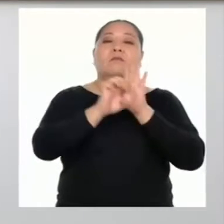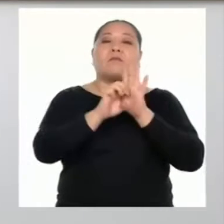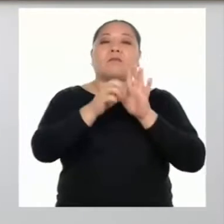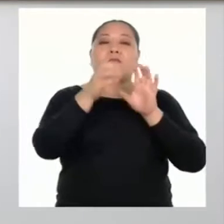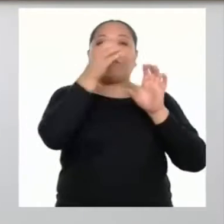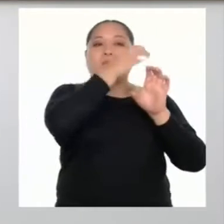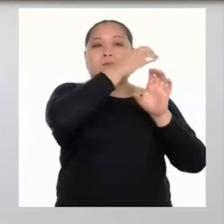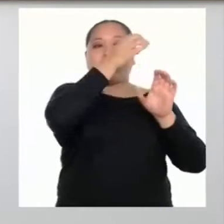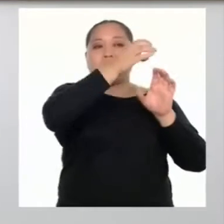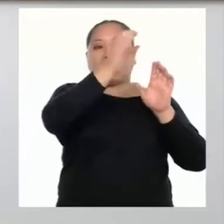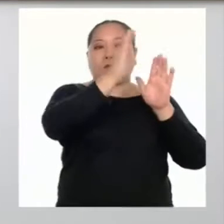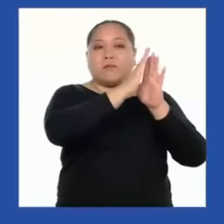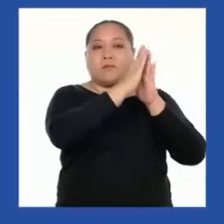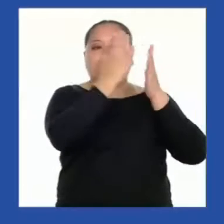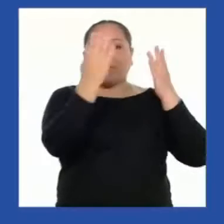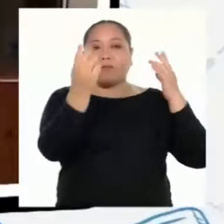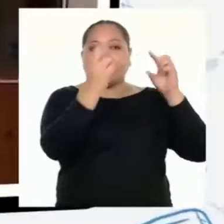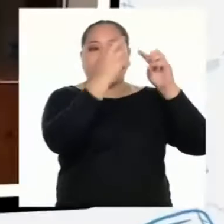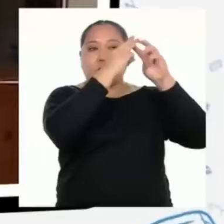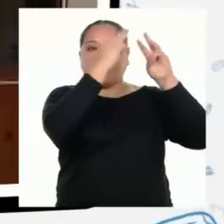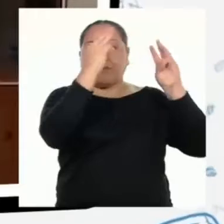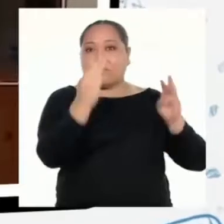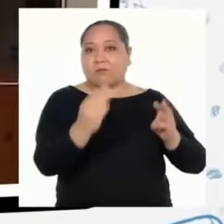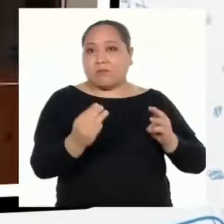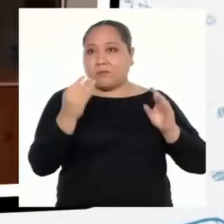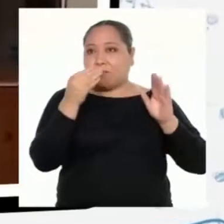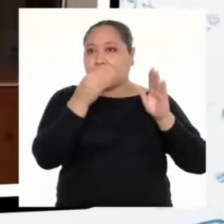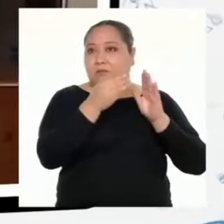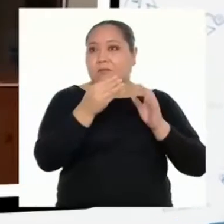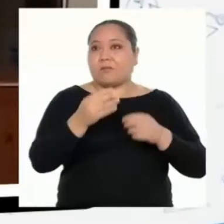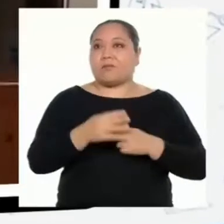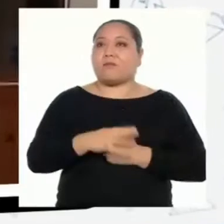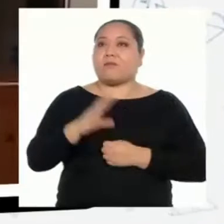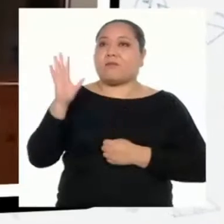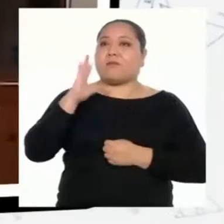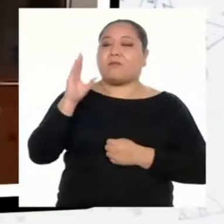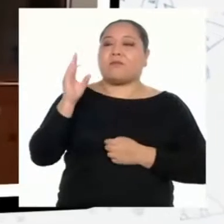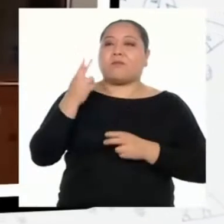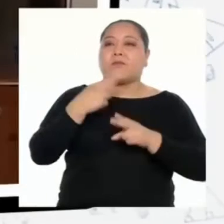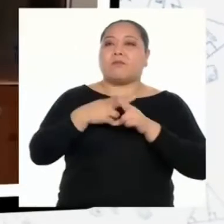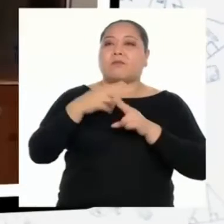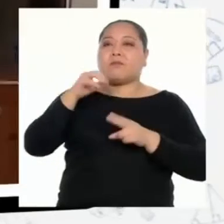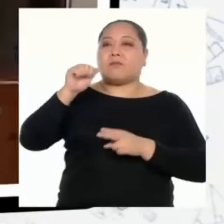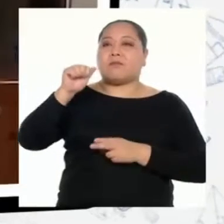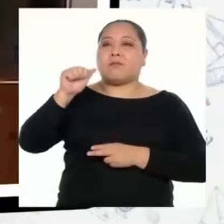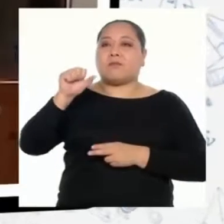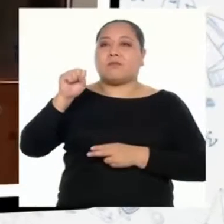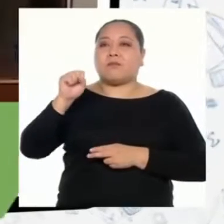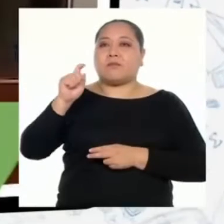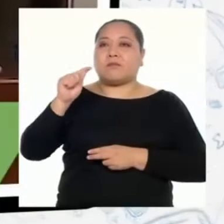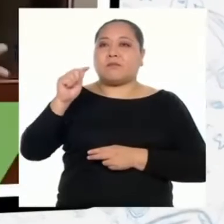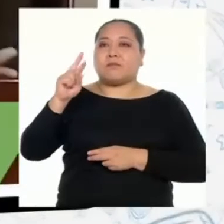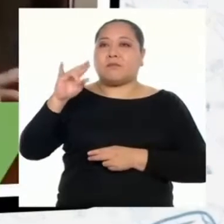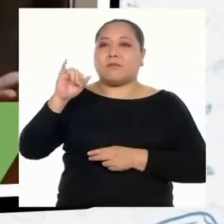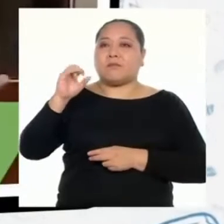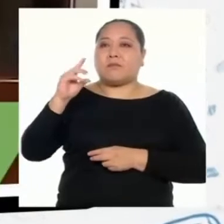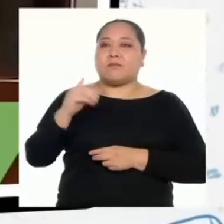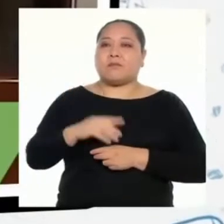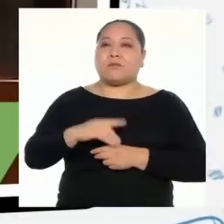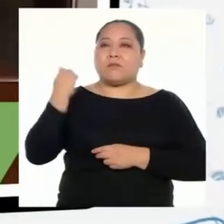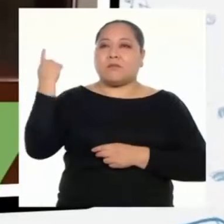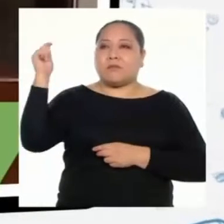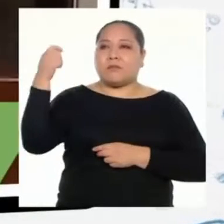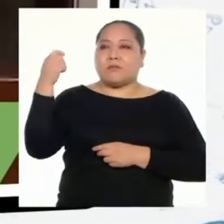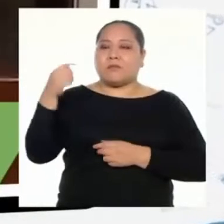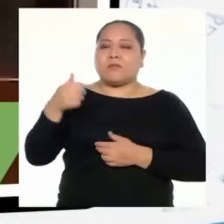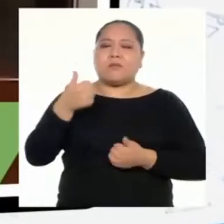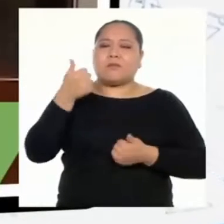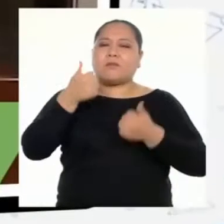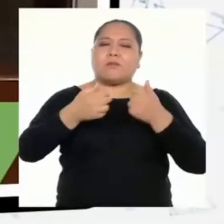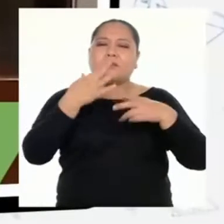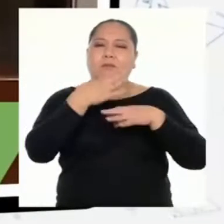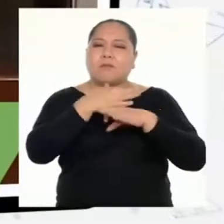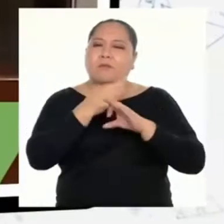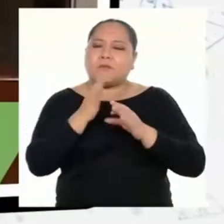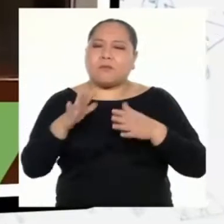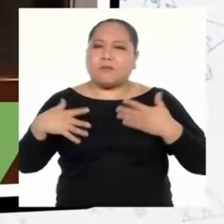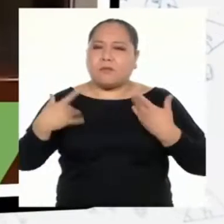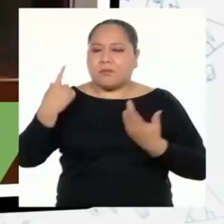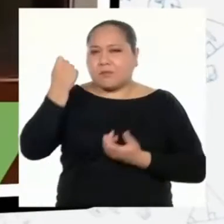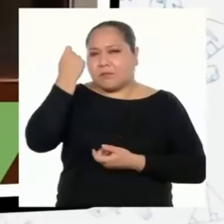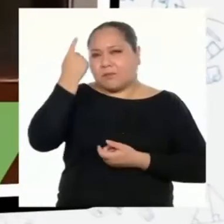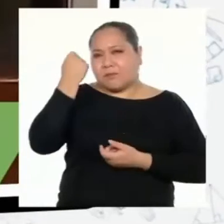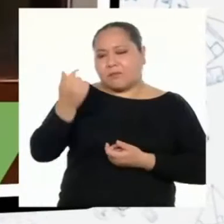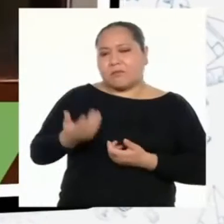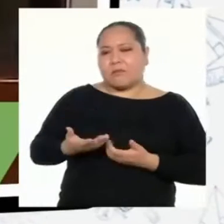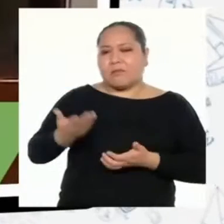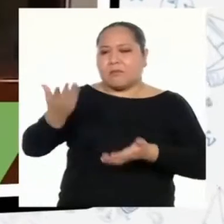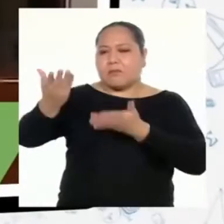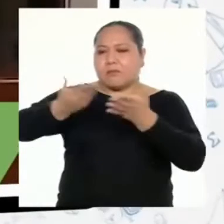bibliotecas nacionales o museos. Hola, soy Astrid de la región Tumbes. ¿De qué manera podemos comprender el